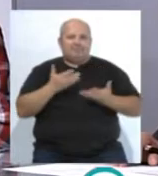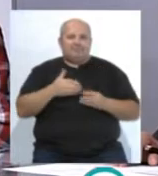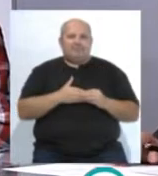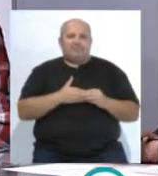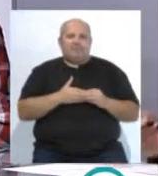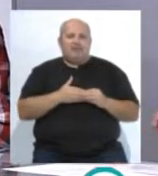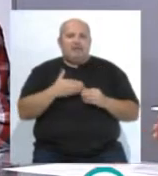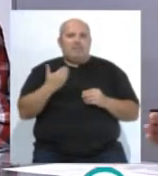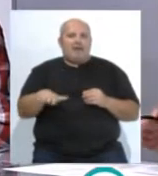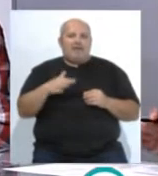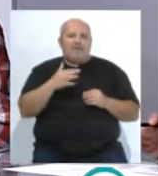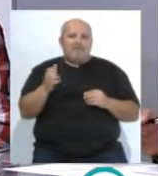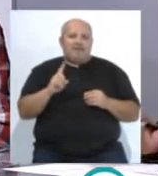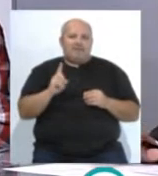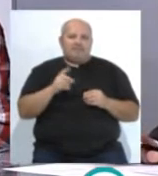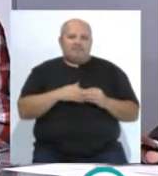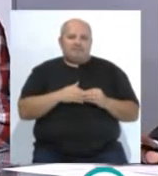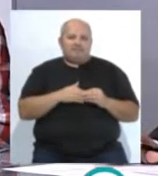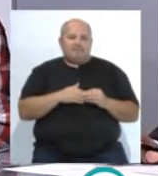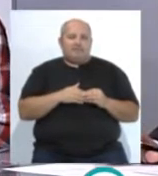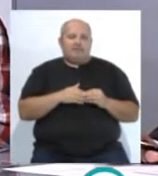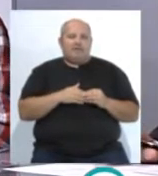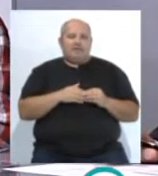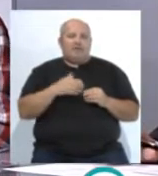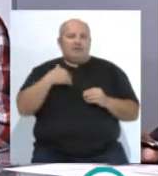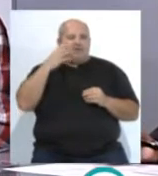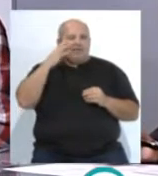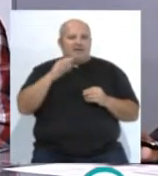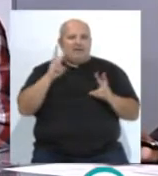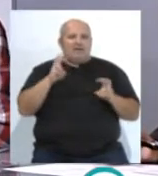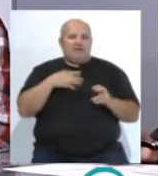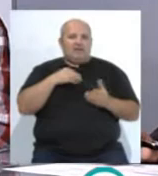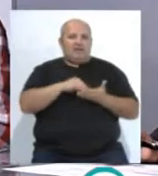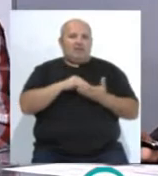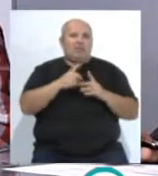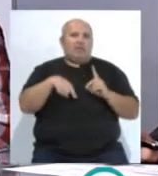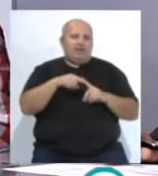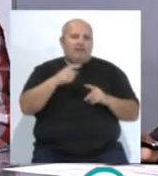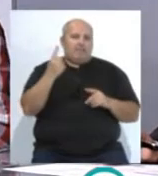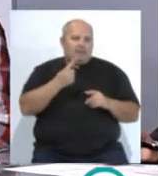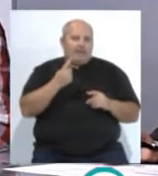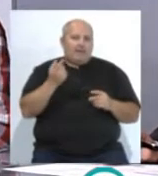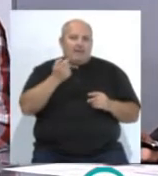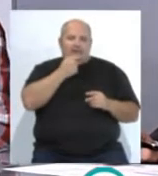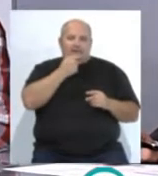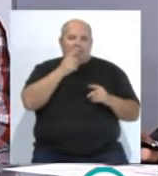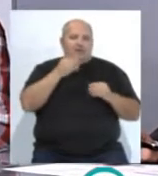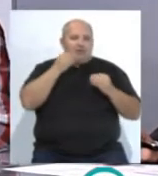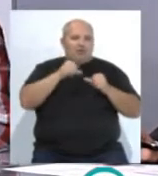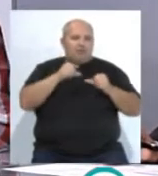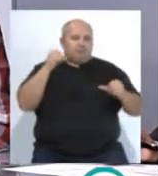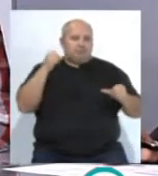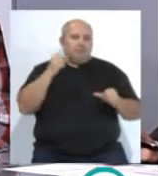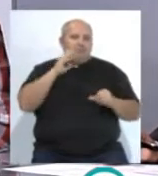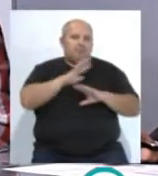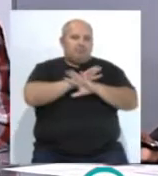en esa mala fe. Este de un árbitro estuvo en primera. Por eso te digo, ¿no? Yo creo que y querrá volver a primera, que un árbitro con ese historial ya,